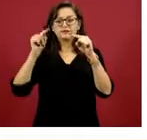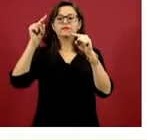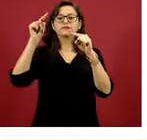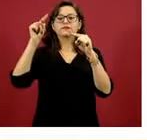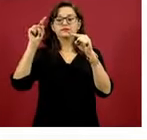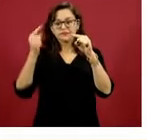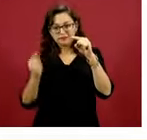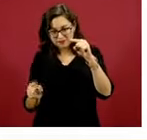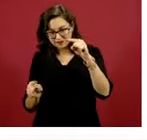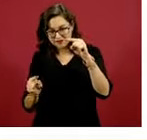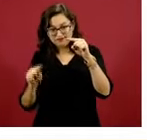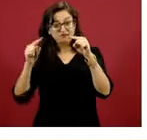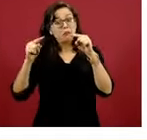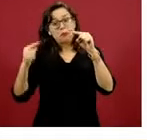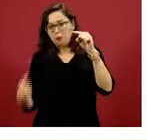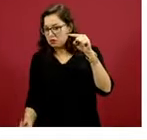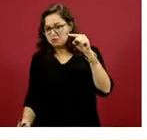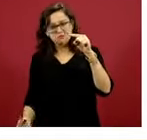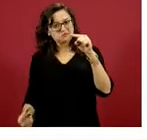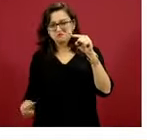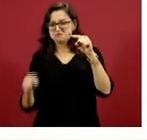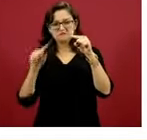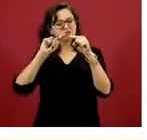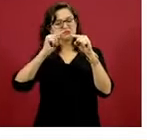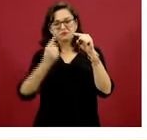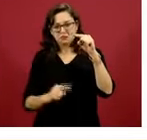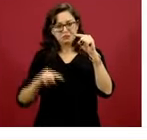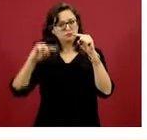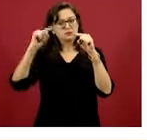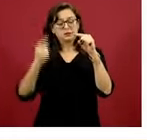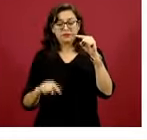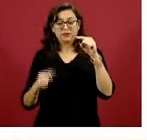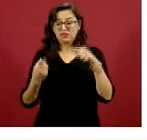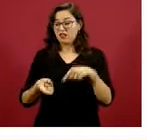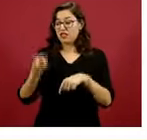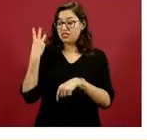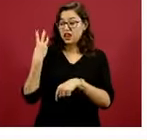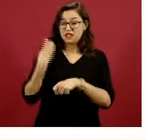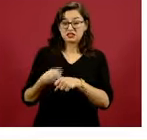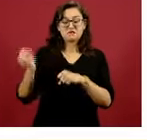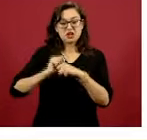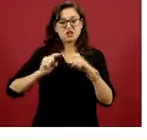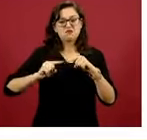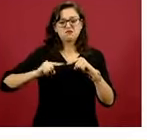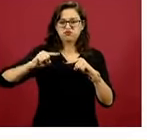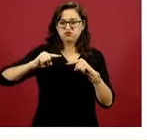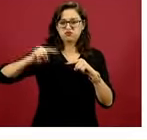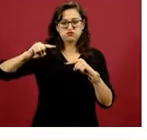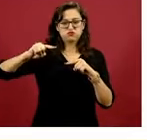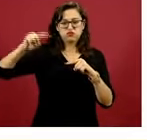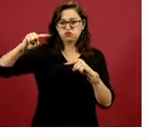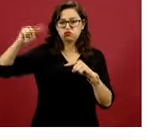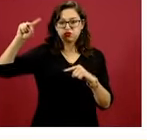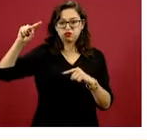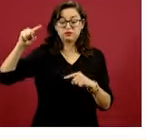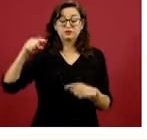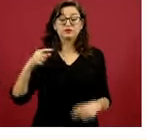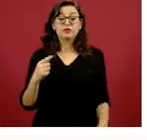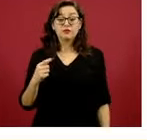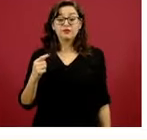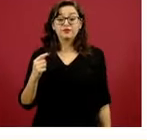sin lograr realmente el descenso. Y en las últimas 2 semanas o 3 semanas tenemos un ascenso continuo. Si esto se